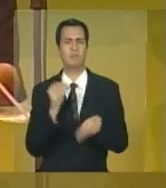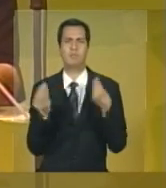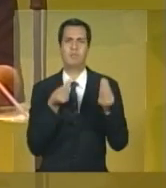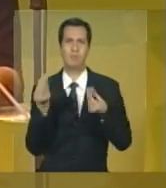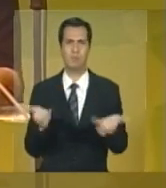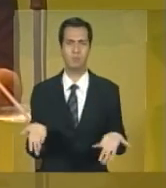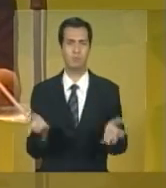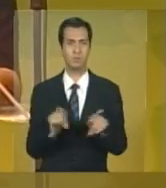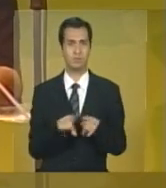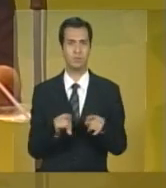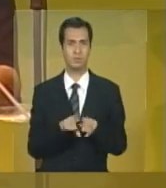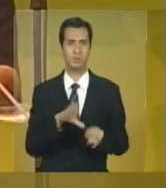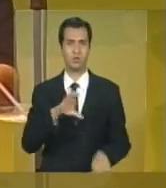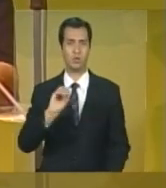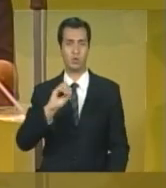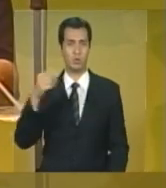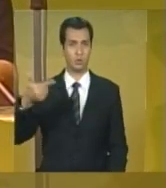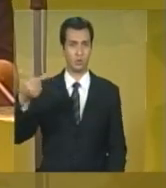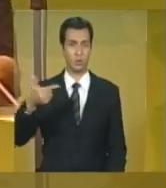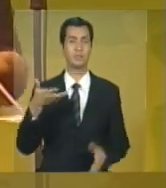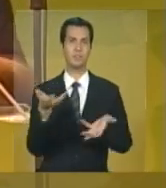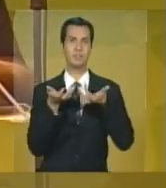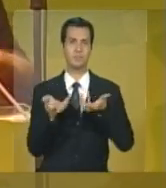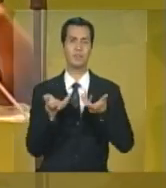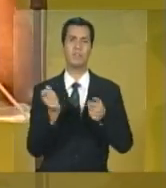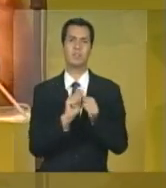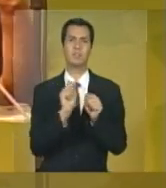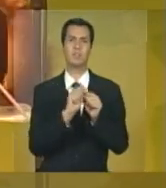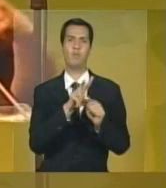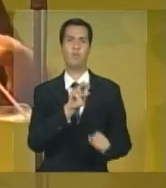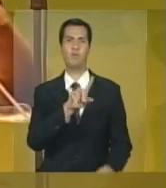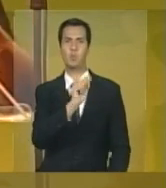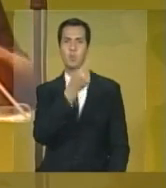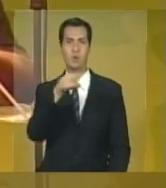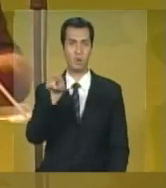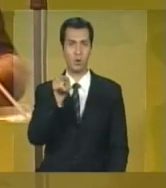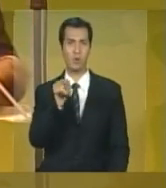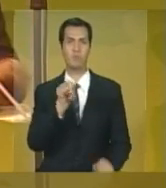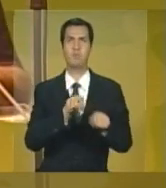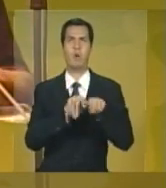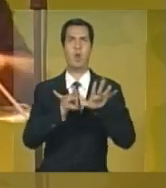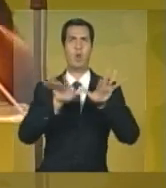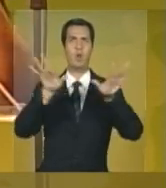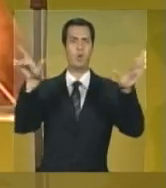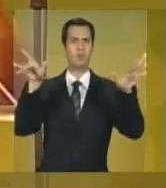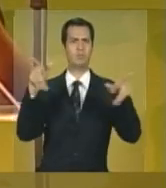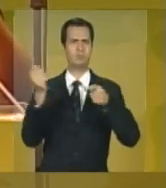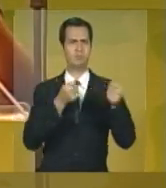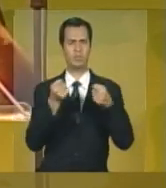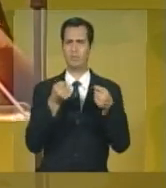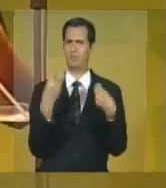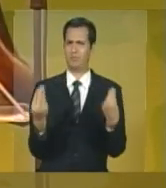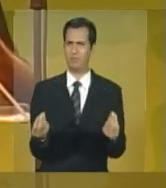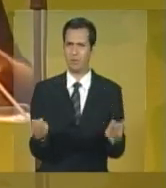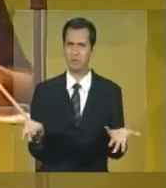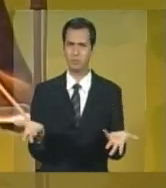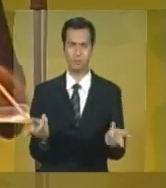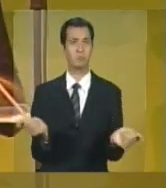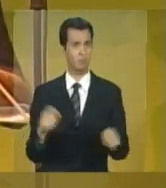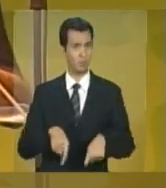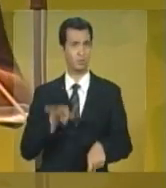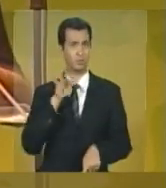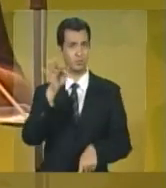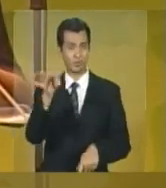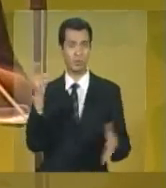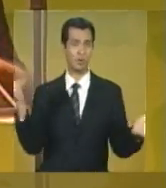emisiones de partículas volcánicas es una tragedia que puede costar precisamente la vida,